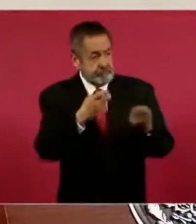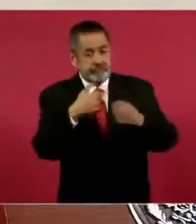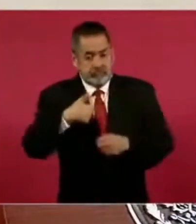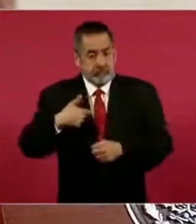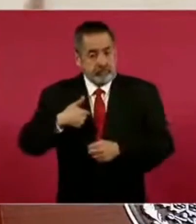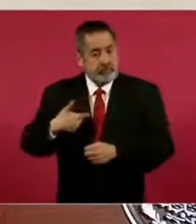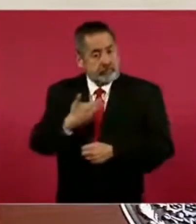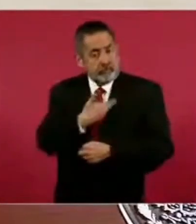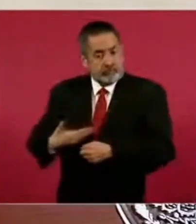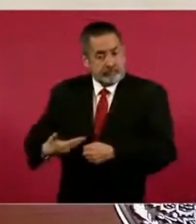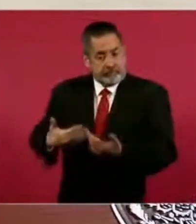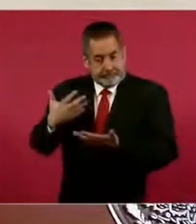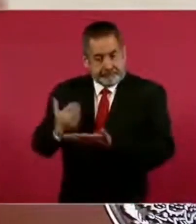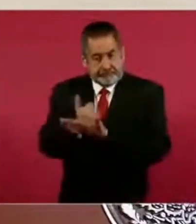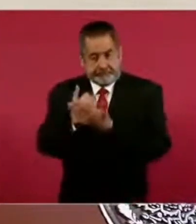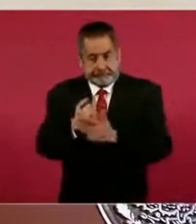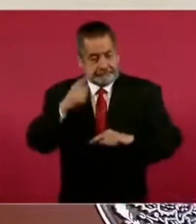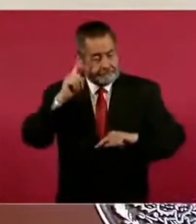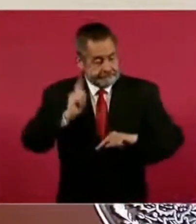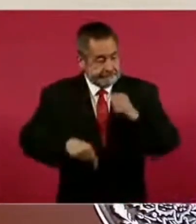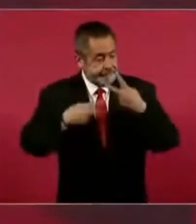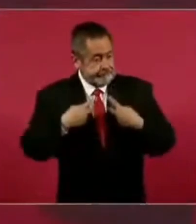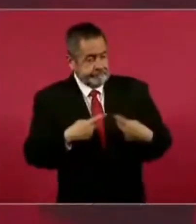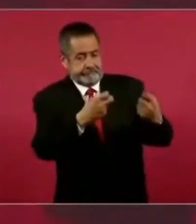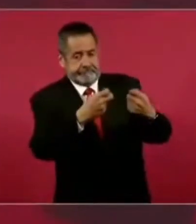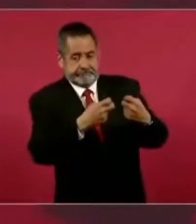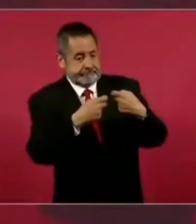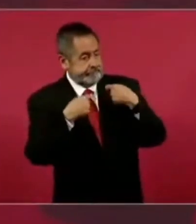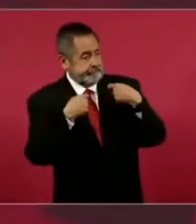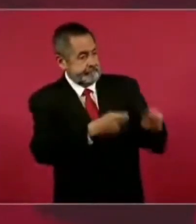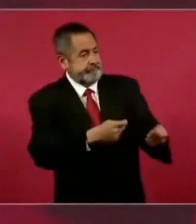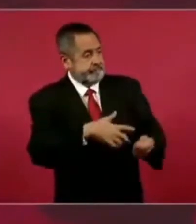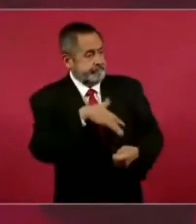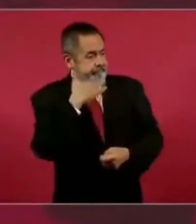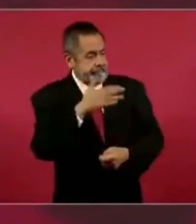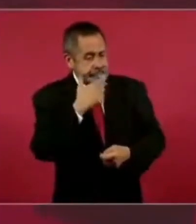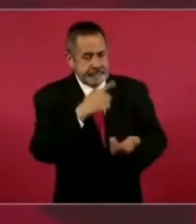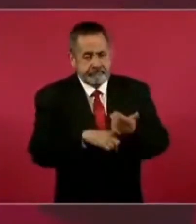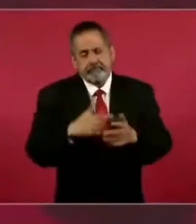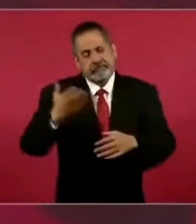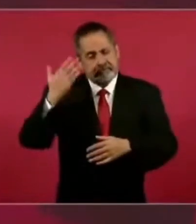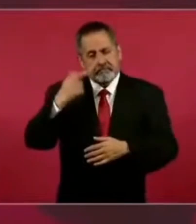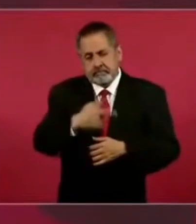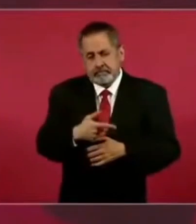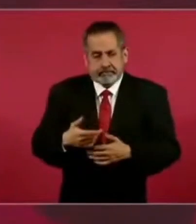Además de que hacen el fraude, o hacían el fraude,